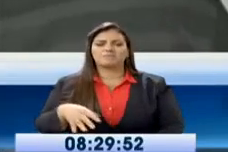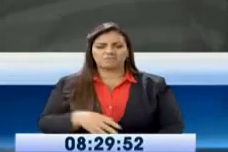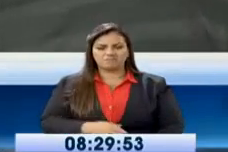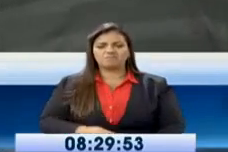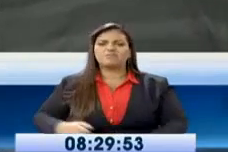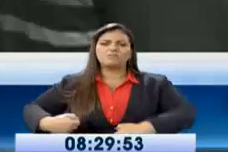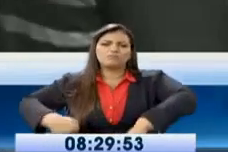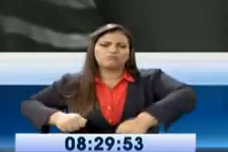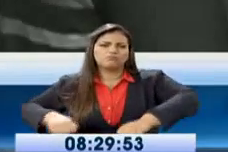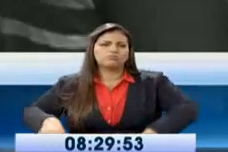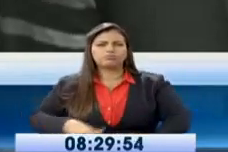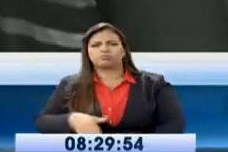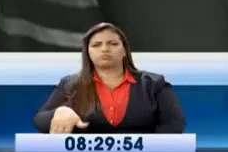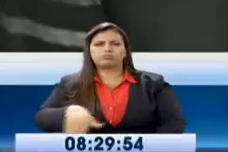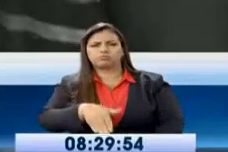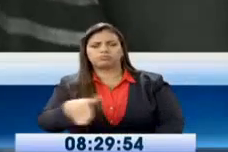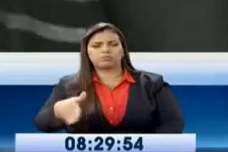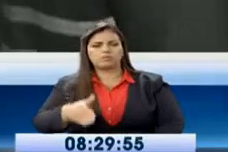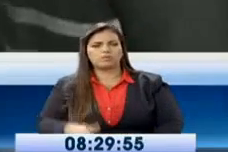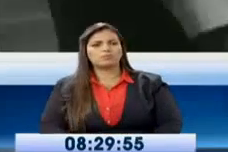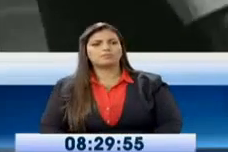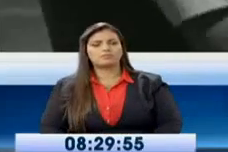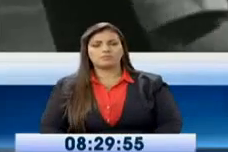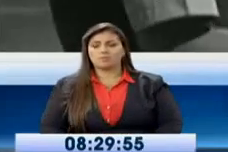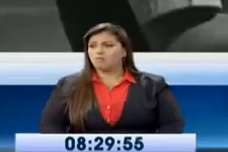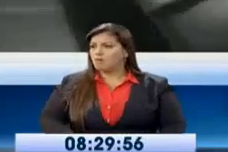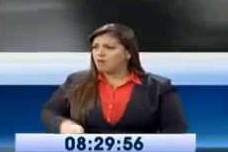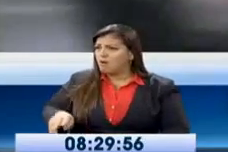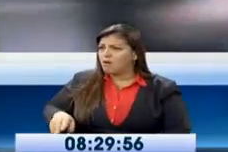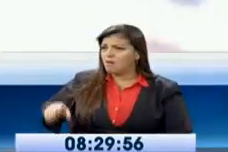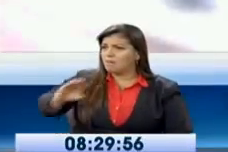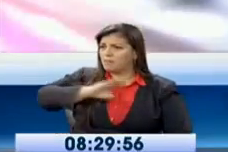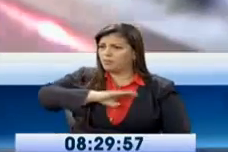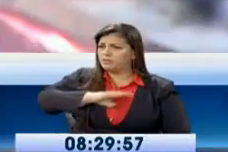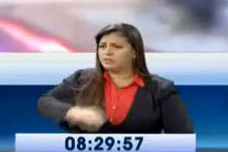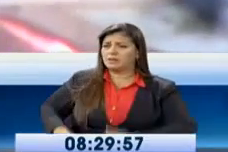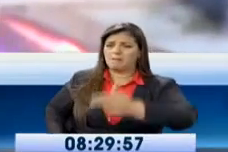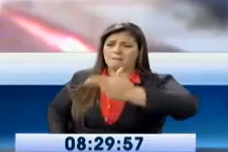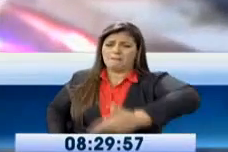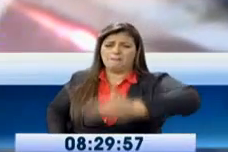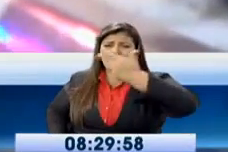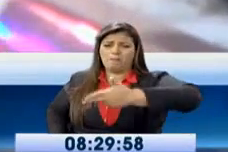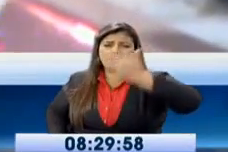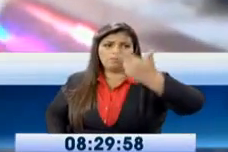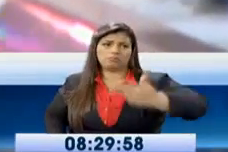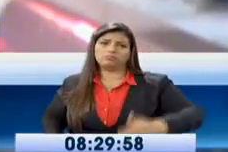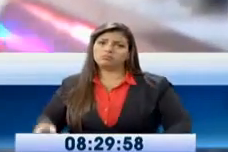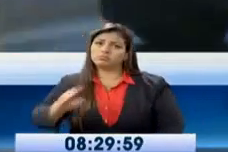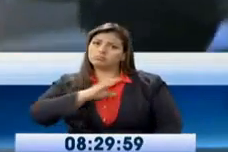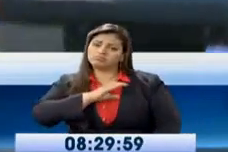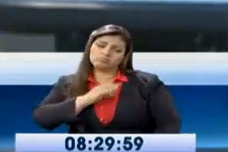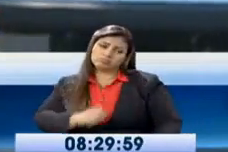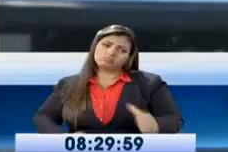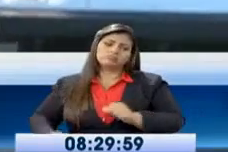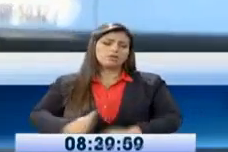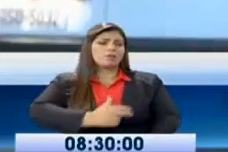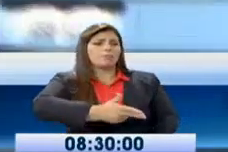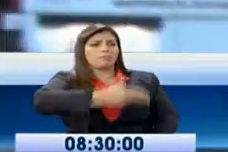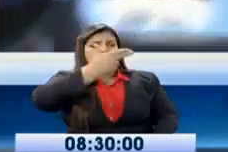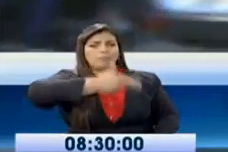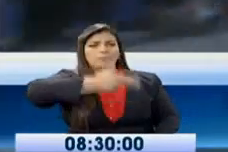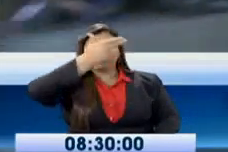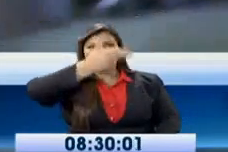contra de ellos, ante lo cual los uniformados respondieron. En ese cruce de balas, los supuestos